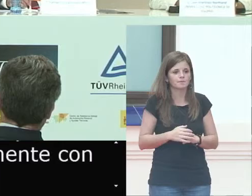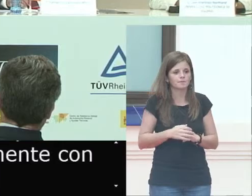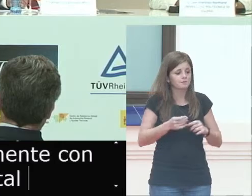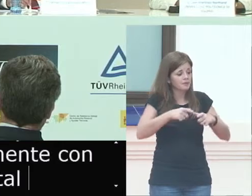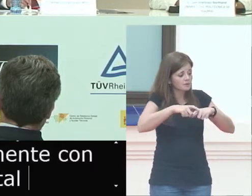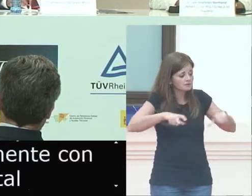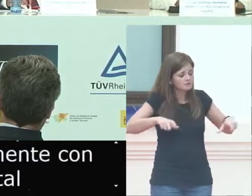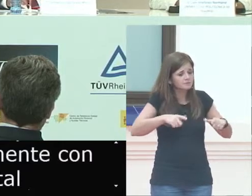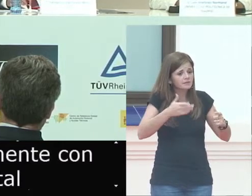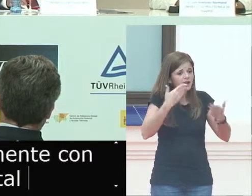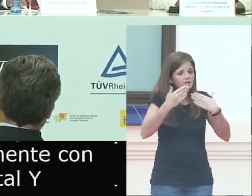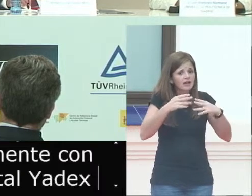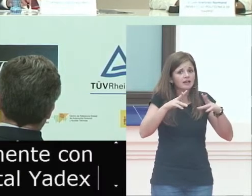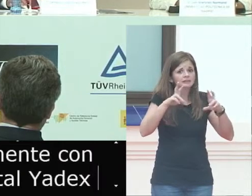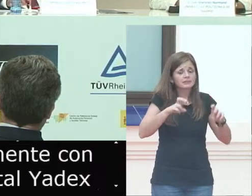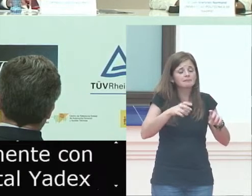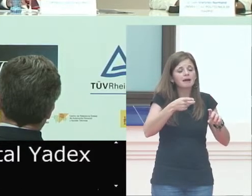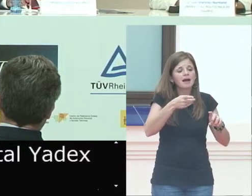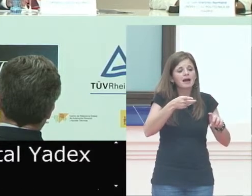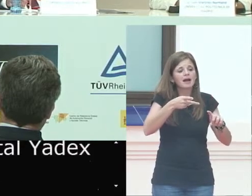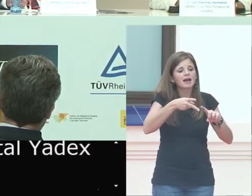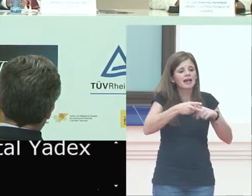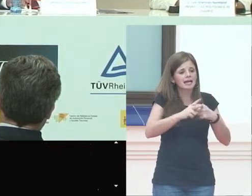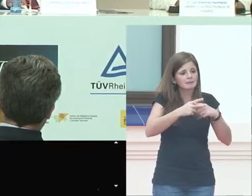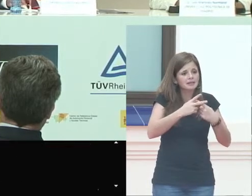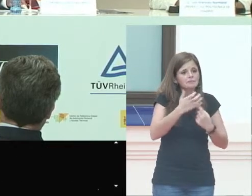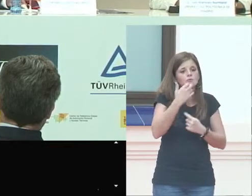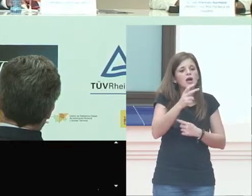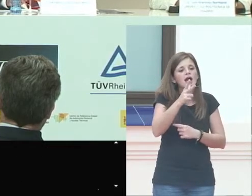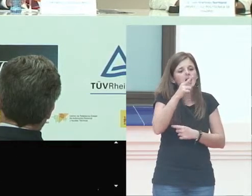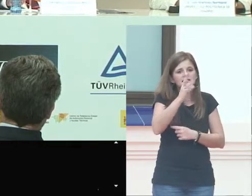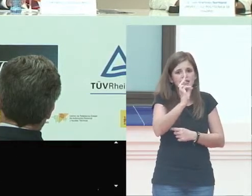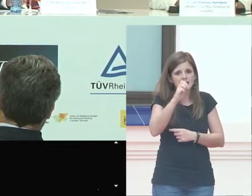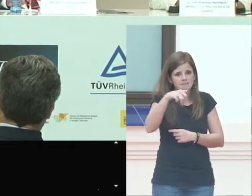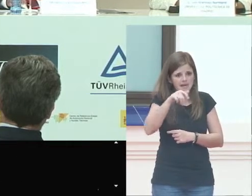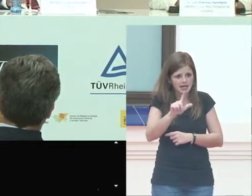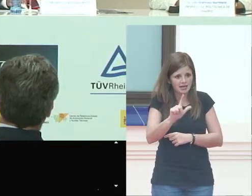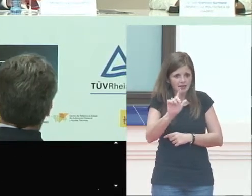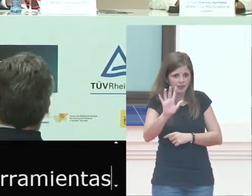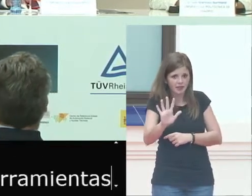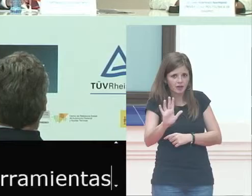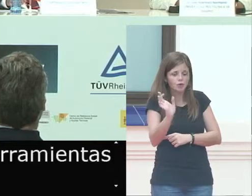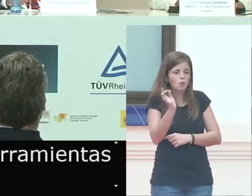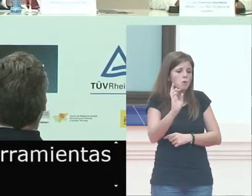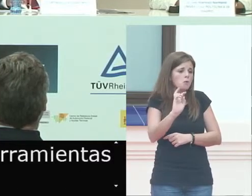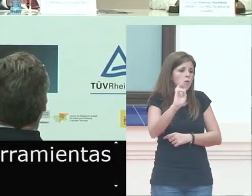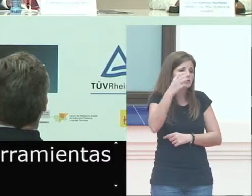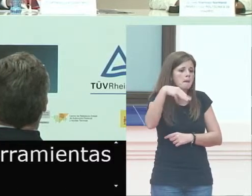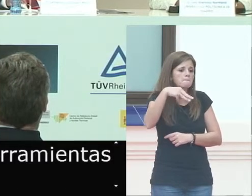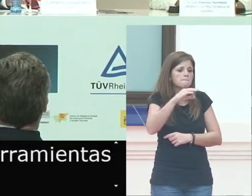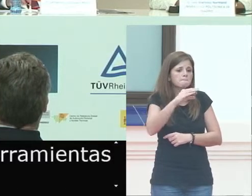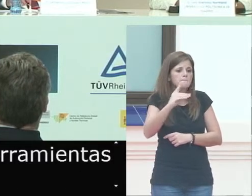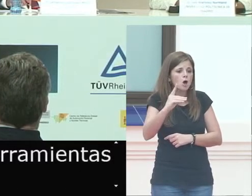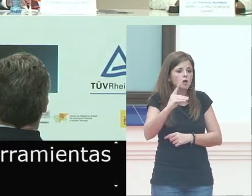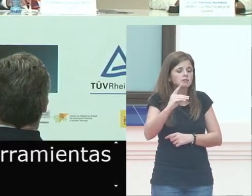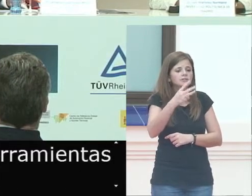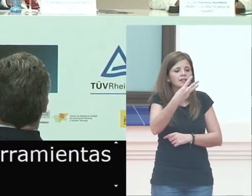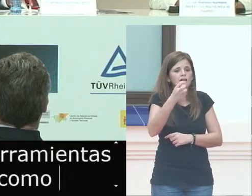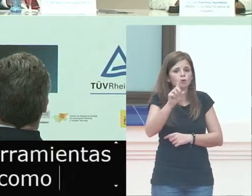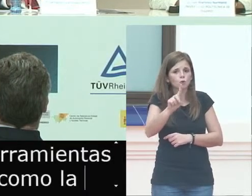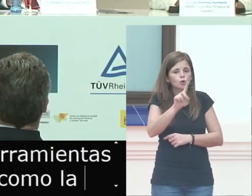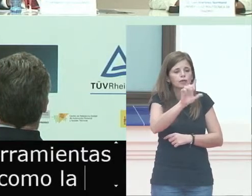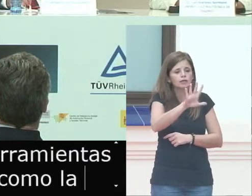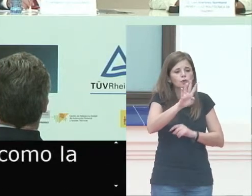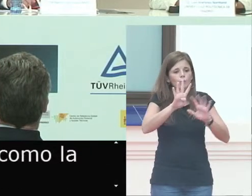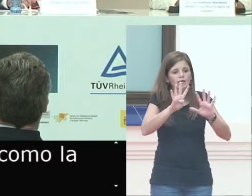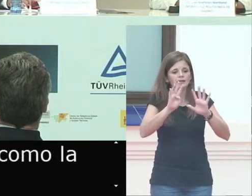de herramientas como el HTML5 o de nuevas normas como la europea EN 301-549, como